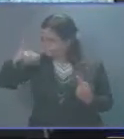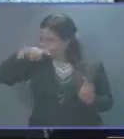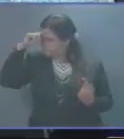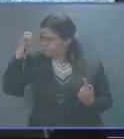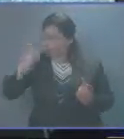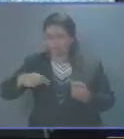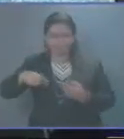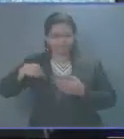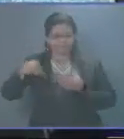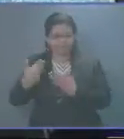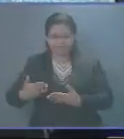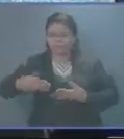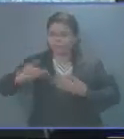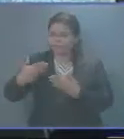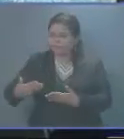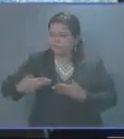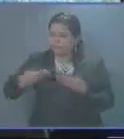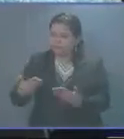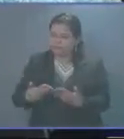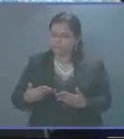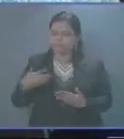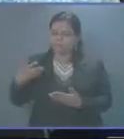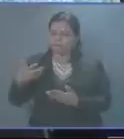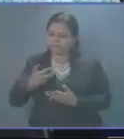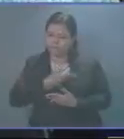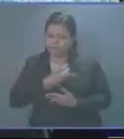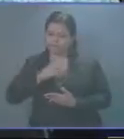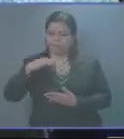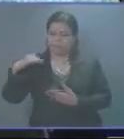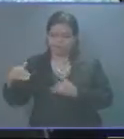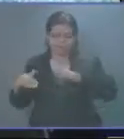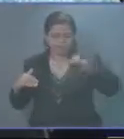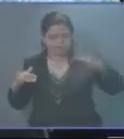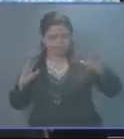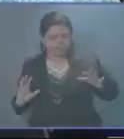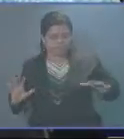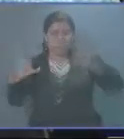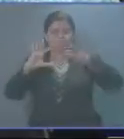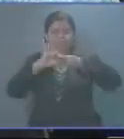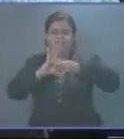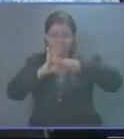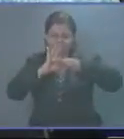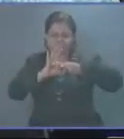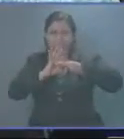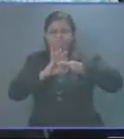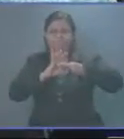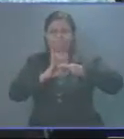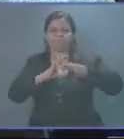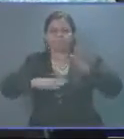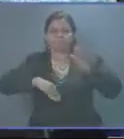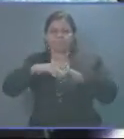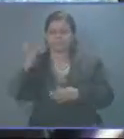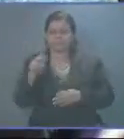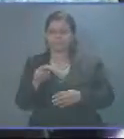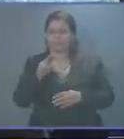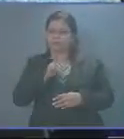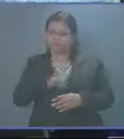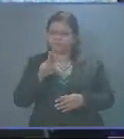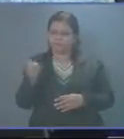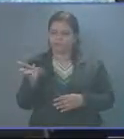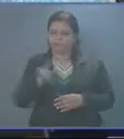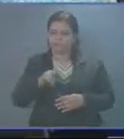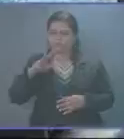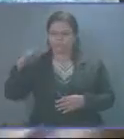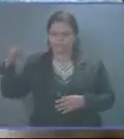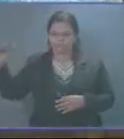gran legado que fortalece la relación de cooperación y amistad entre